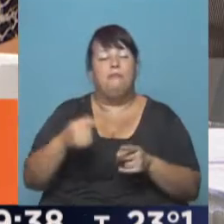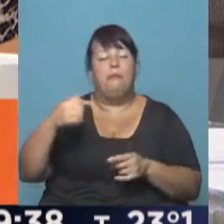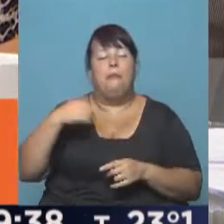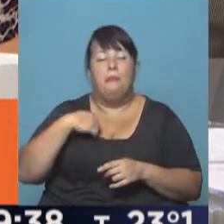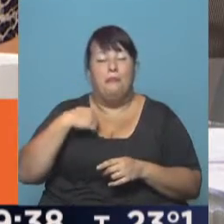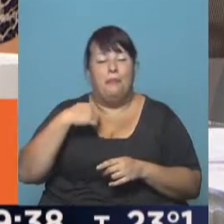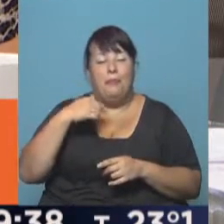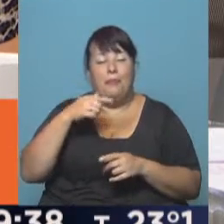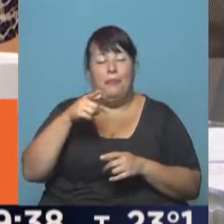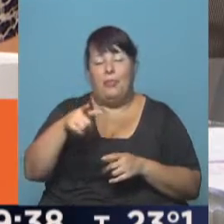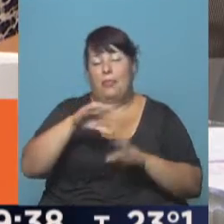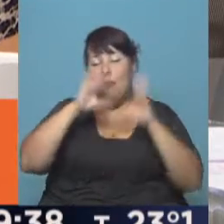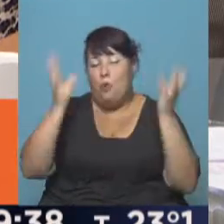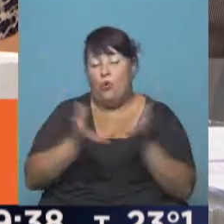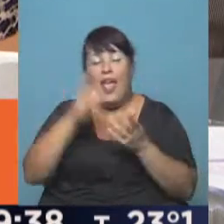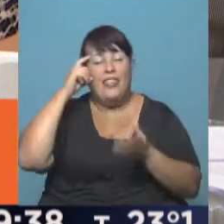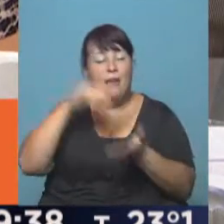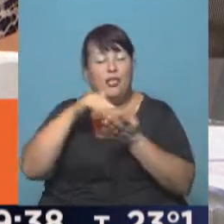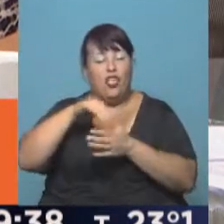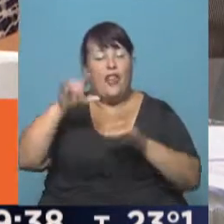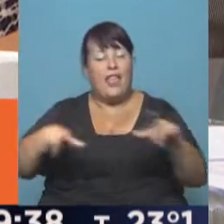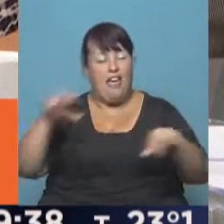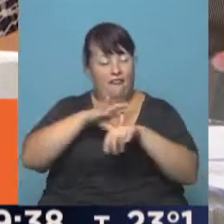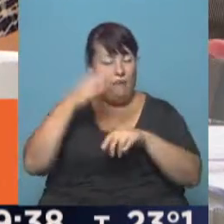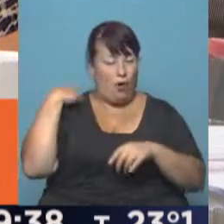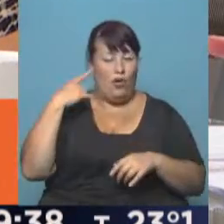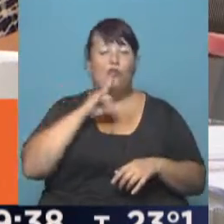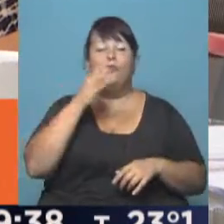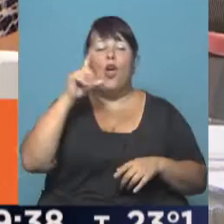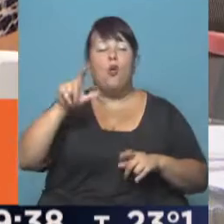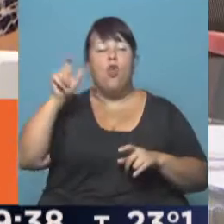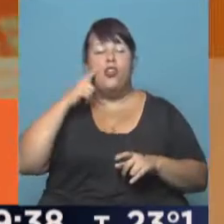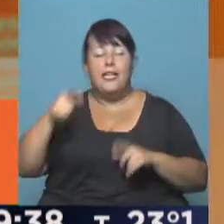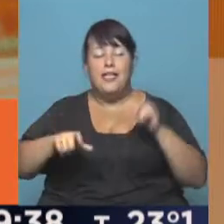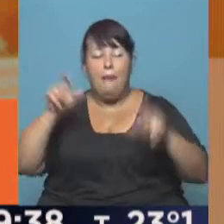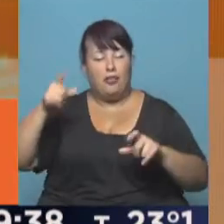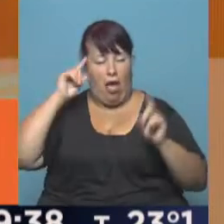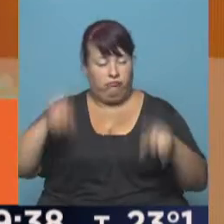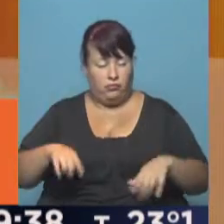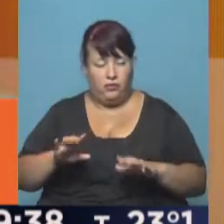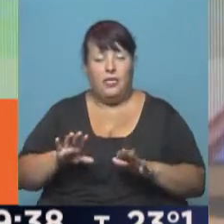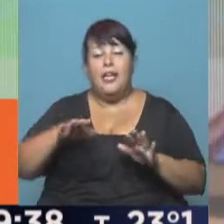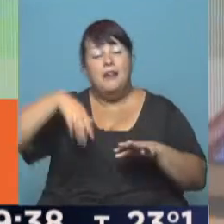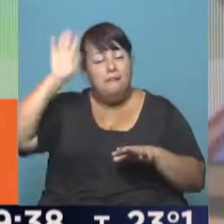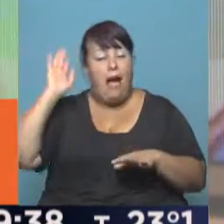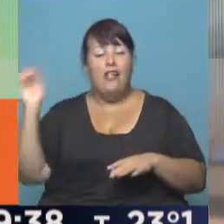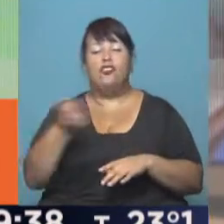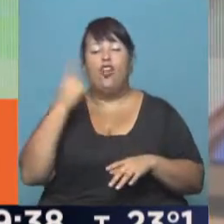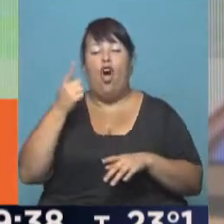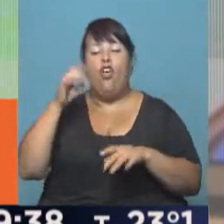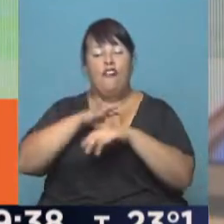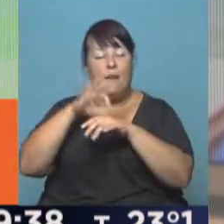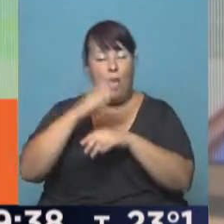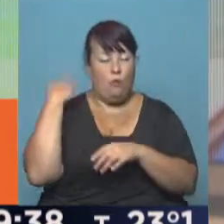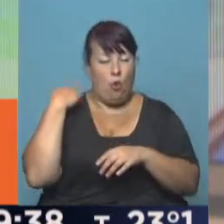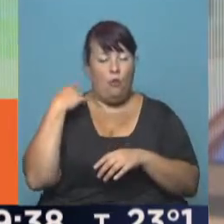mundial hay 10 millones de casos de tuberculosis, cosa que la gente desconoce. Preferentemente, todos los casos de